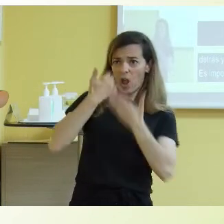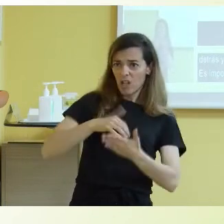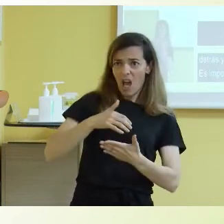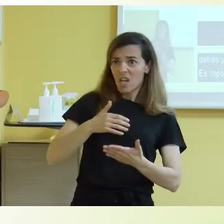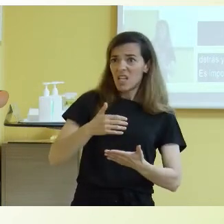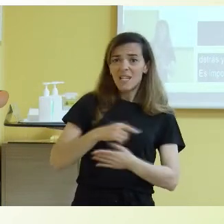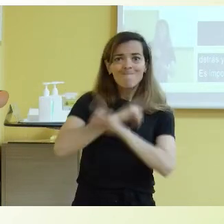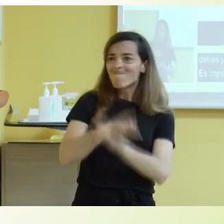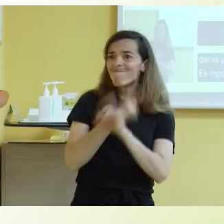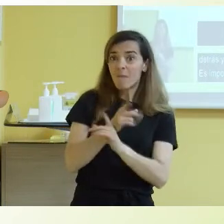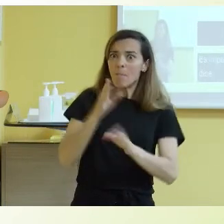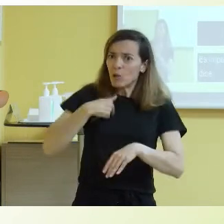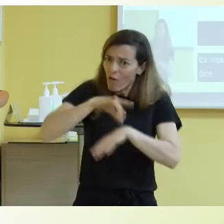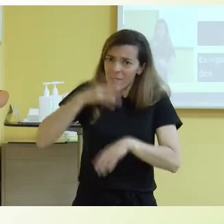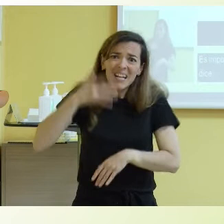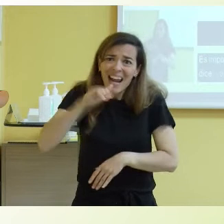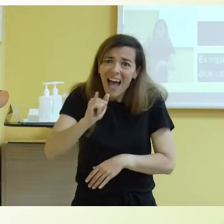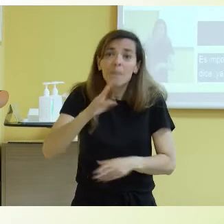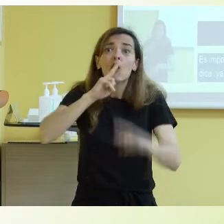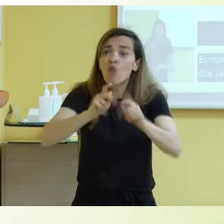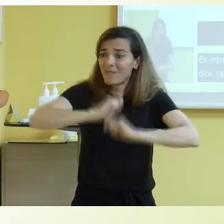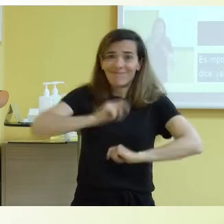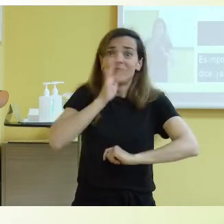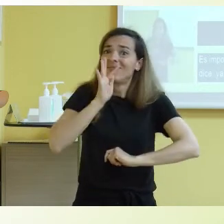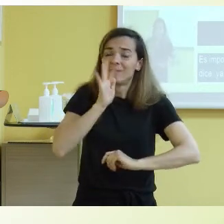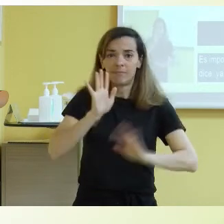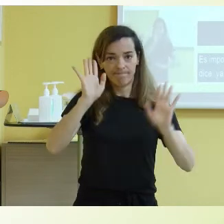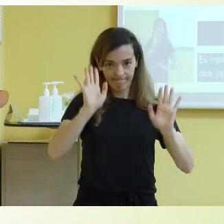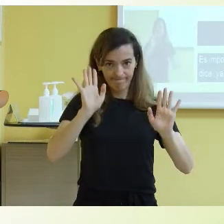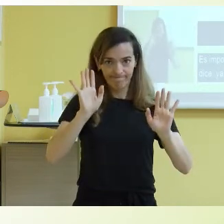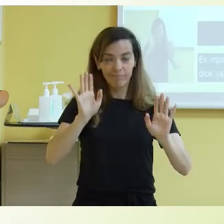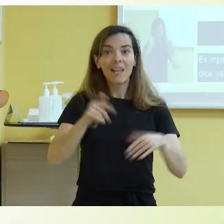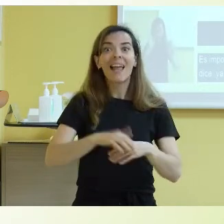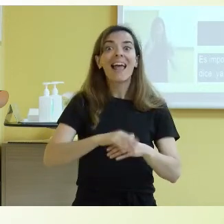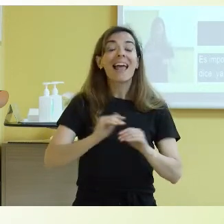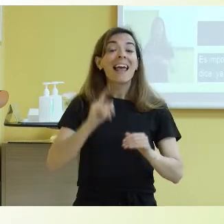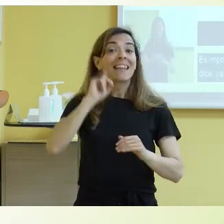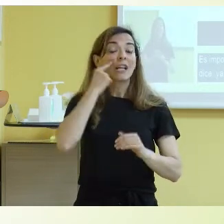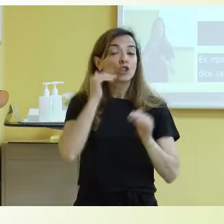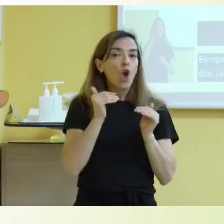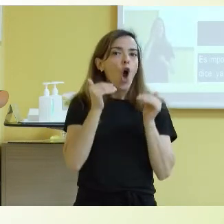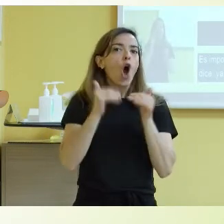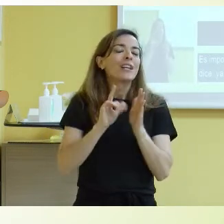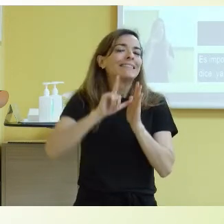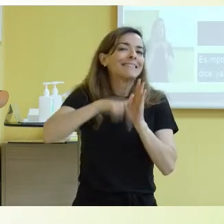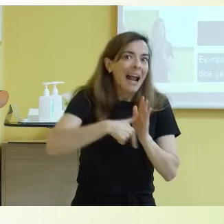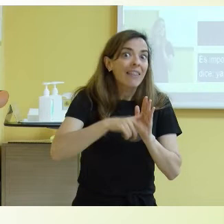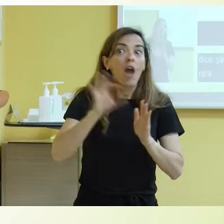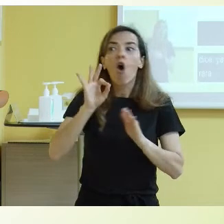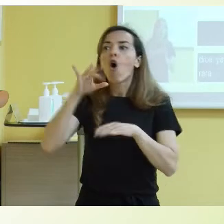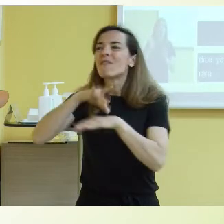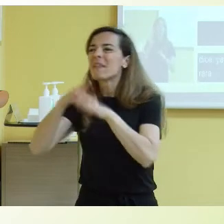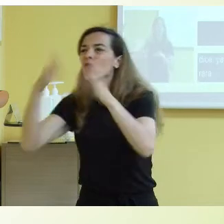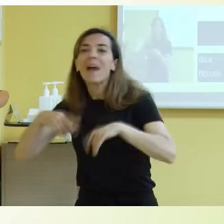no dan con nada, pero tengo una enfermedad rara. No confundamos retraso diagnóstico con no tener enfermedades raras o con tenerlas. El